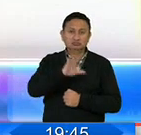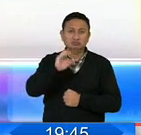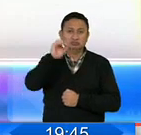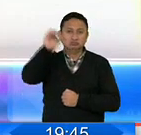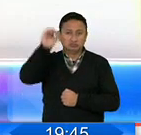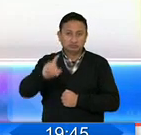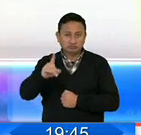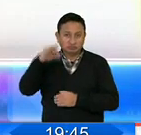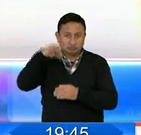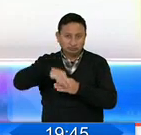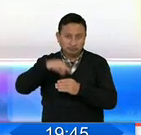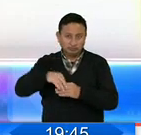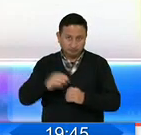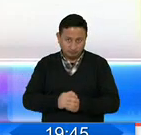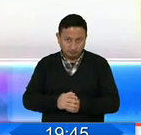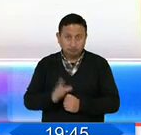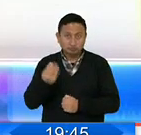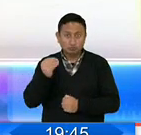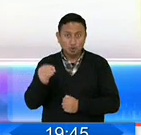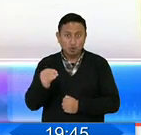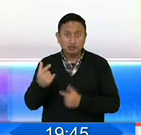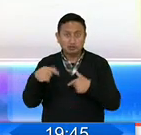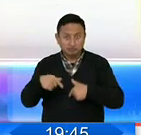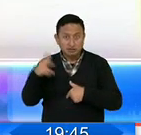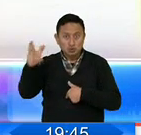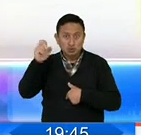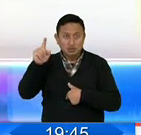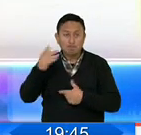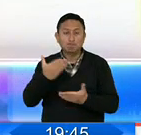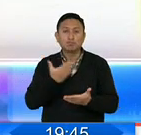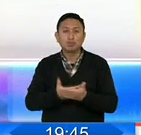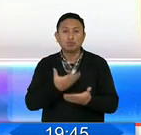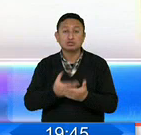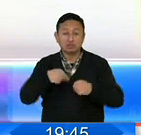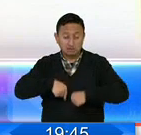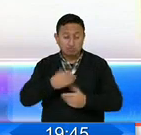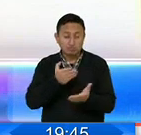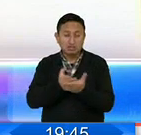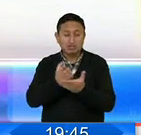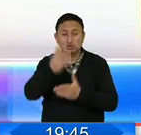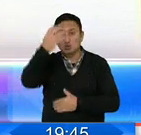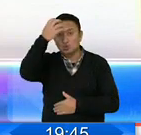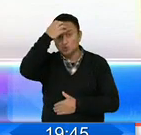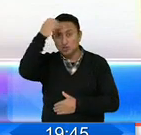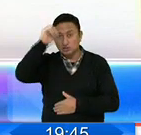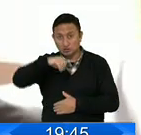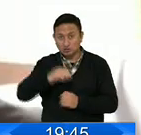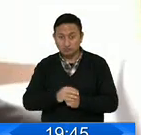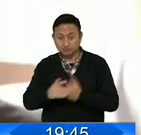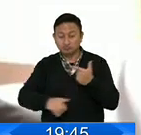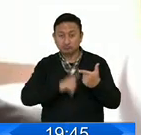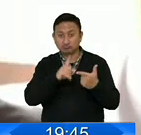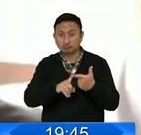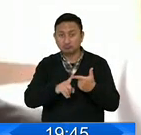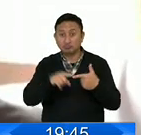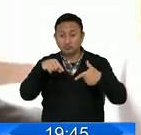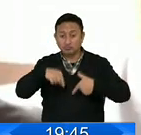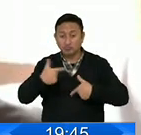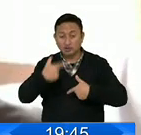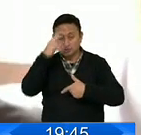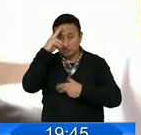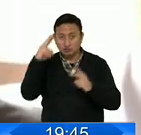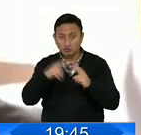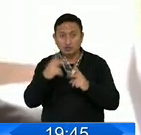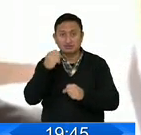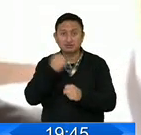padrón. Y los jóvenes van a querer escuchar posibilidades de acceso a la educación, van a querer escuchar posibilidades de reconocimiento